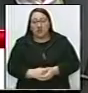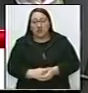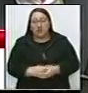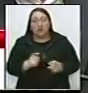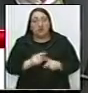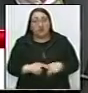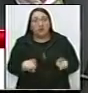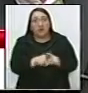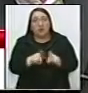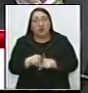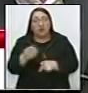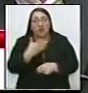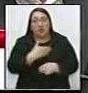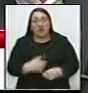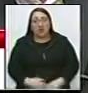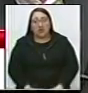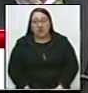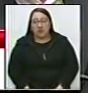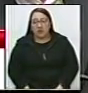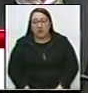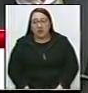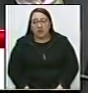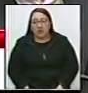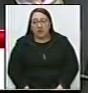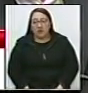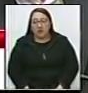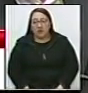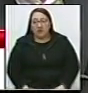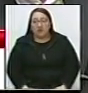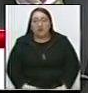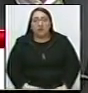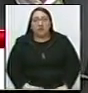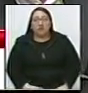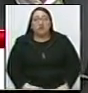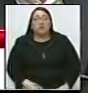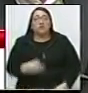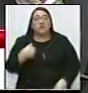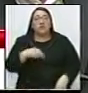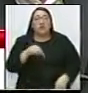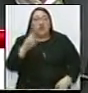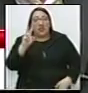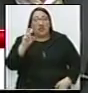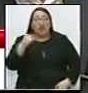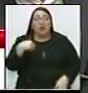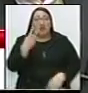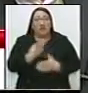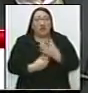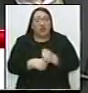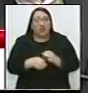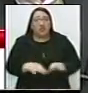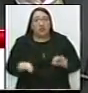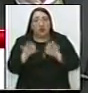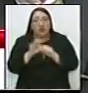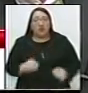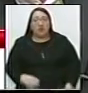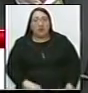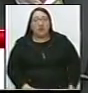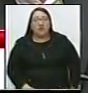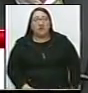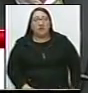por otro lado, presidente, nosotros planteamos que la cuestión de confianza es importante